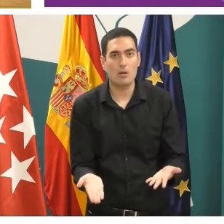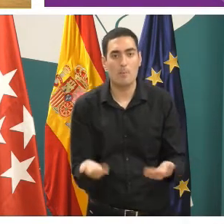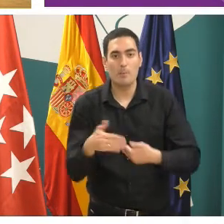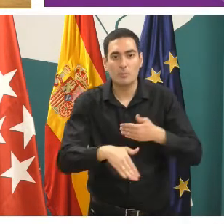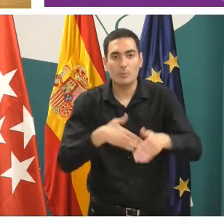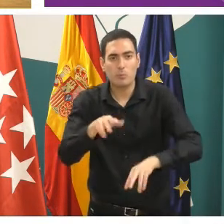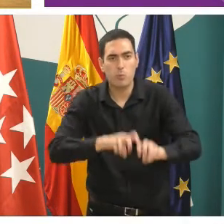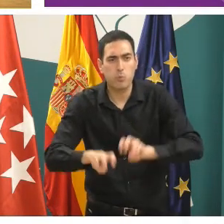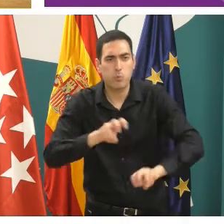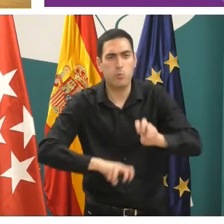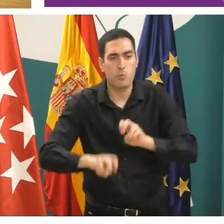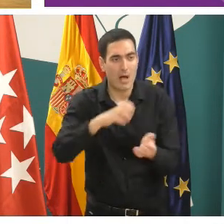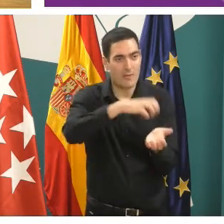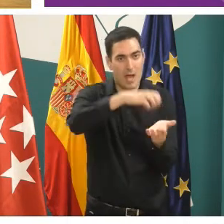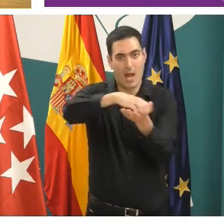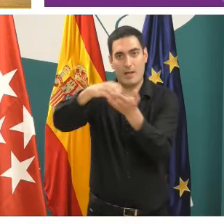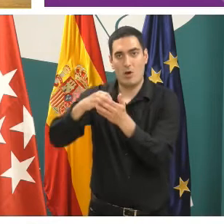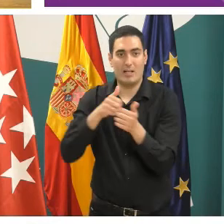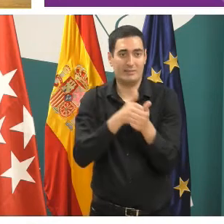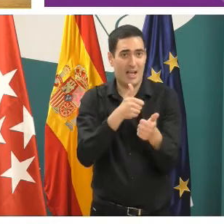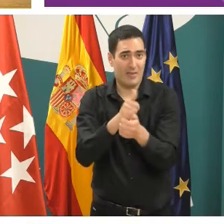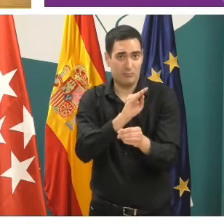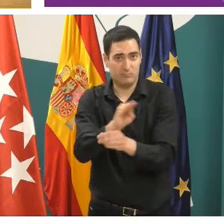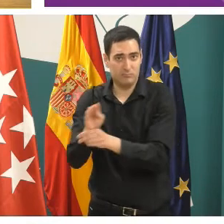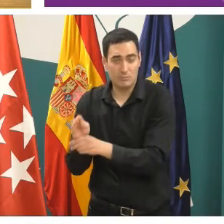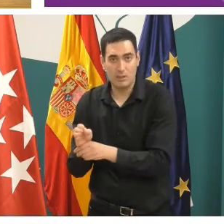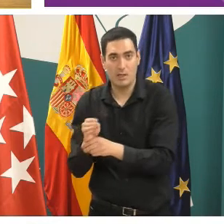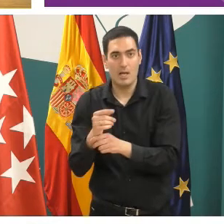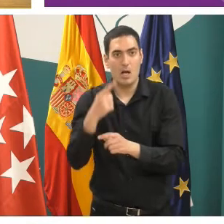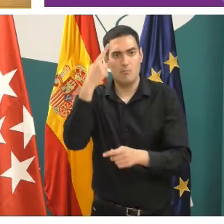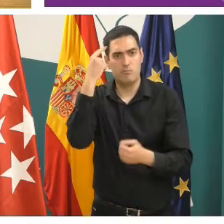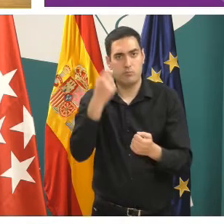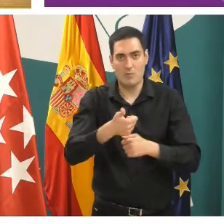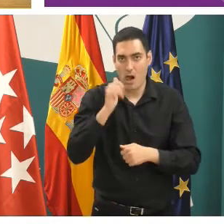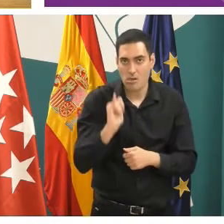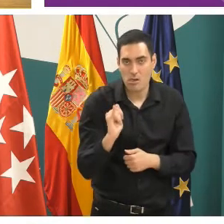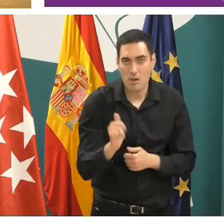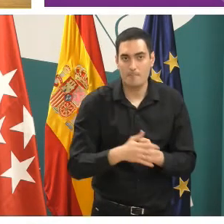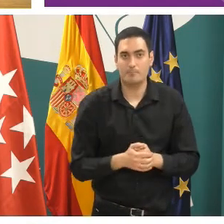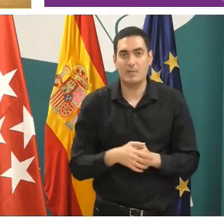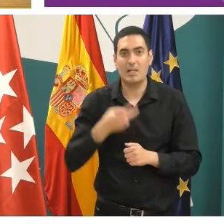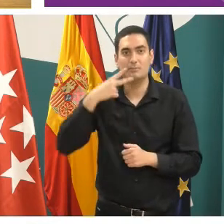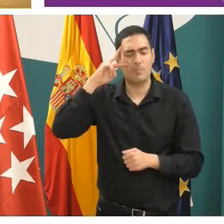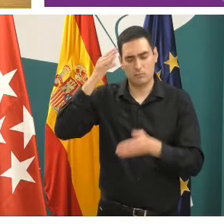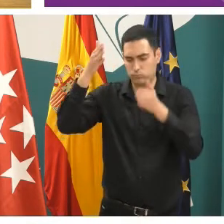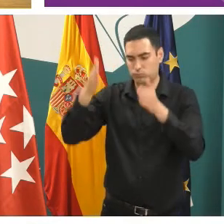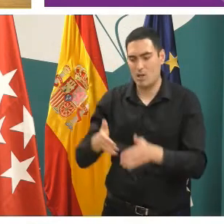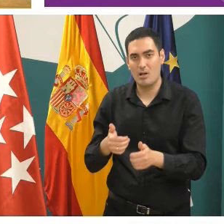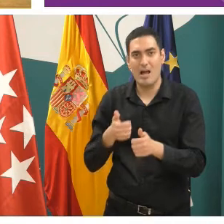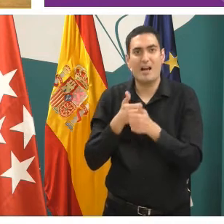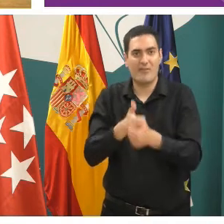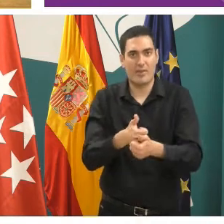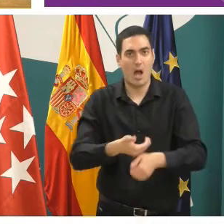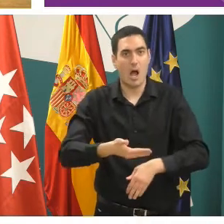buscar los centros asistenciales de mayor experiencia, de mayor referencia, los expertos de mayor referencia,